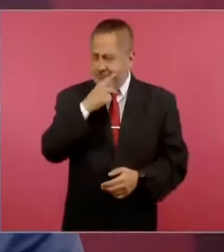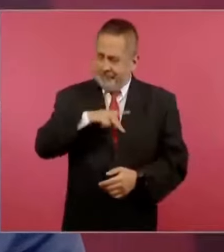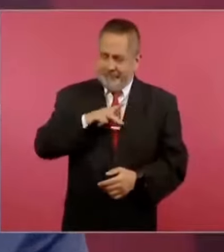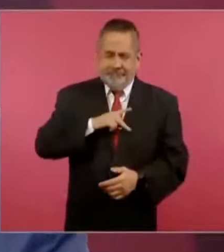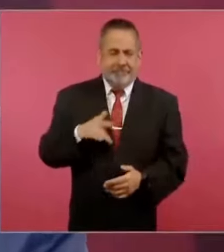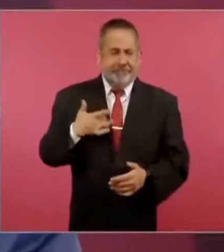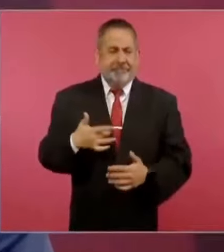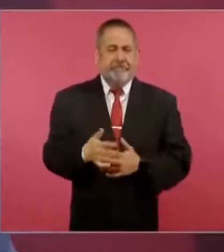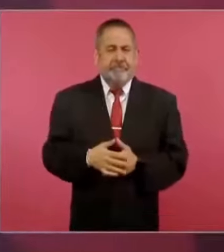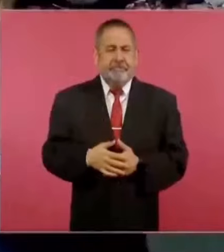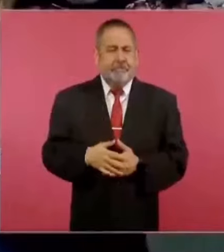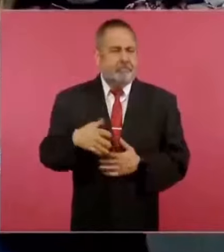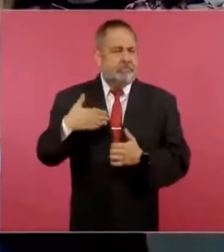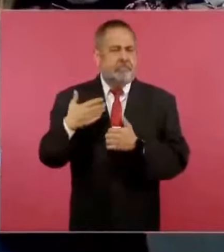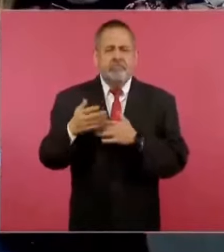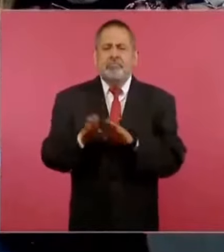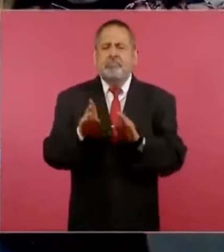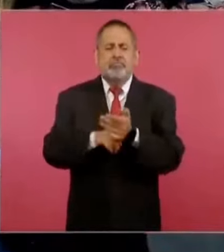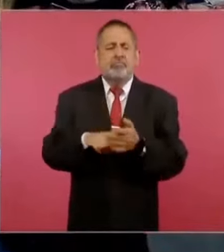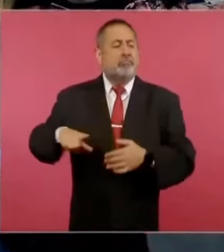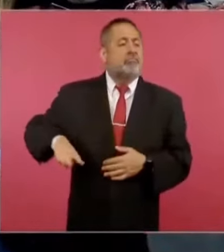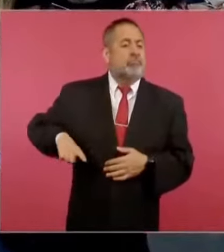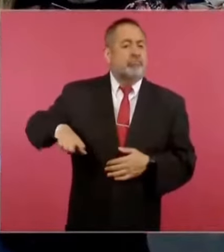va a haber un gobierno rico con pueblo pobre?